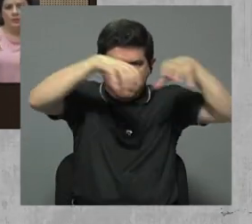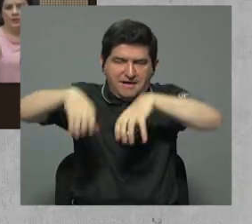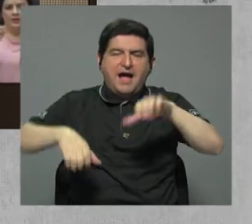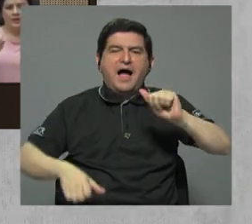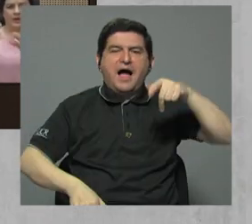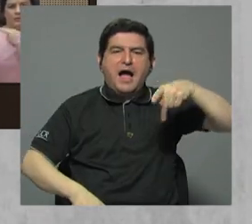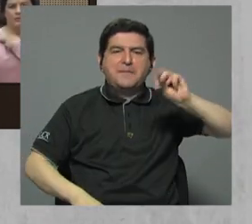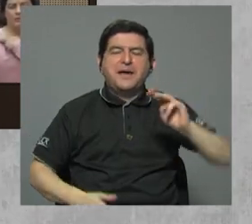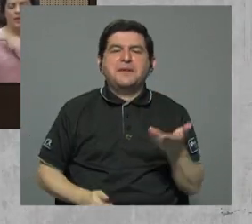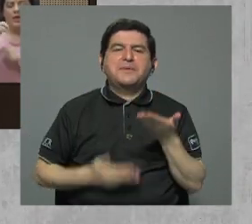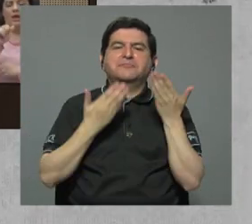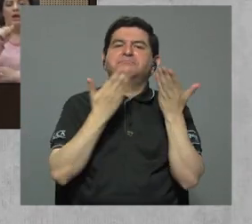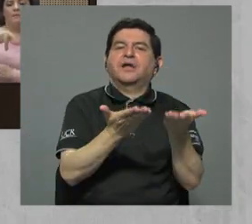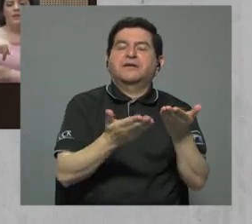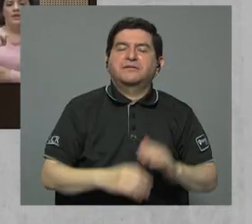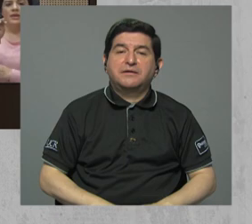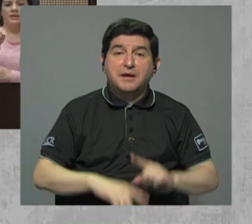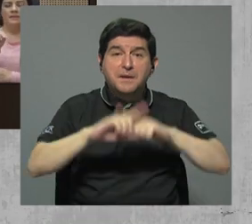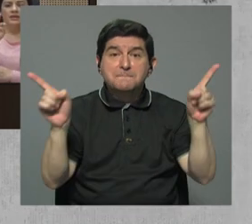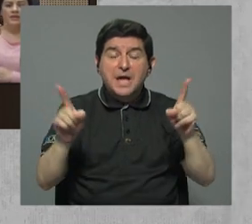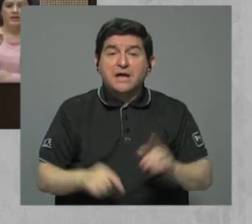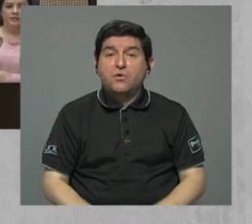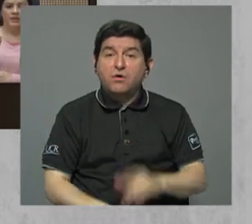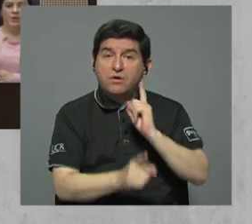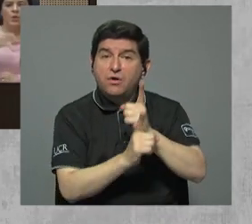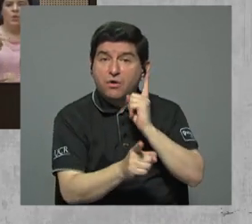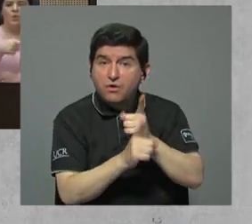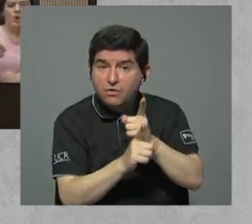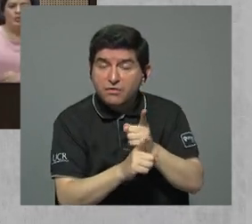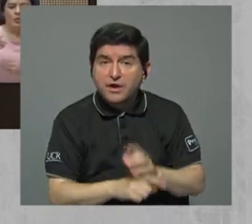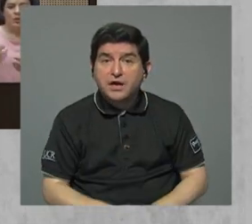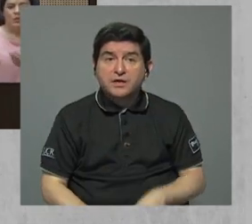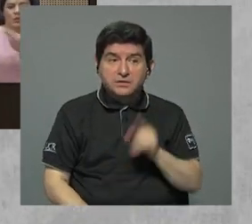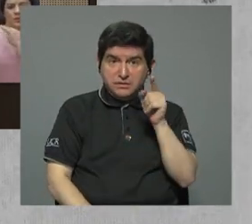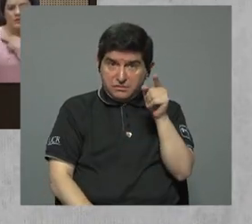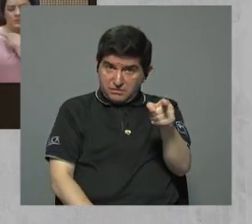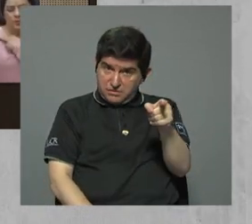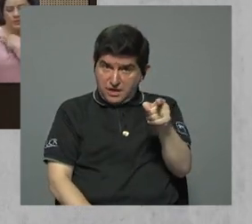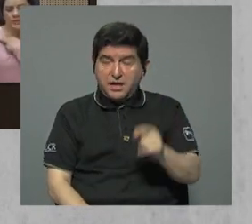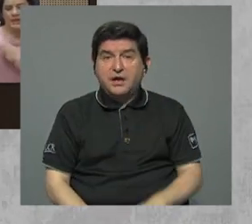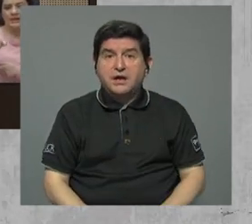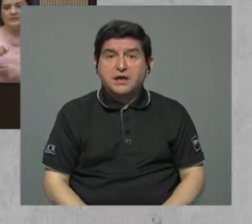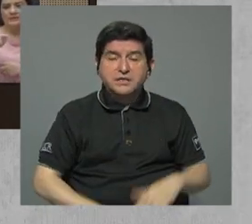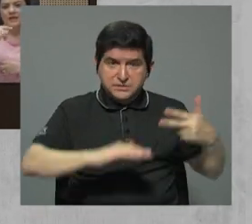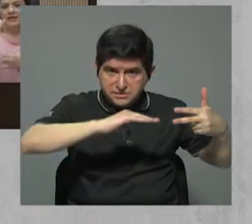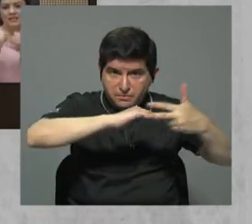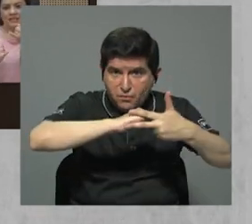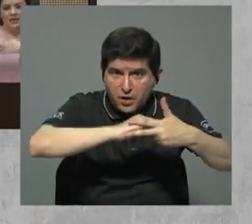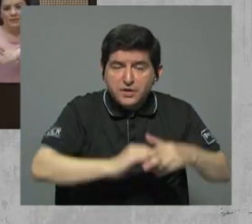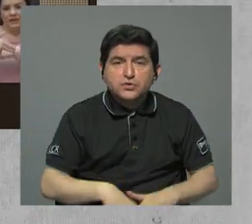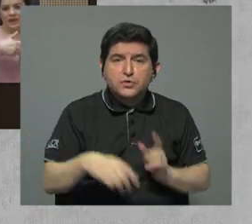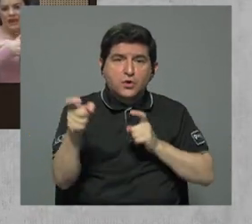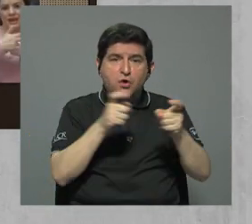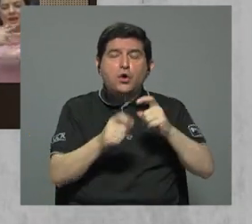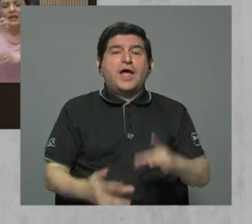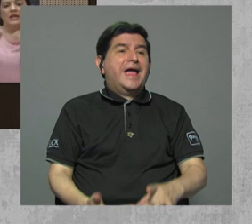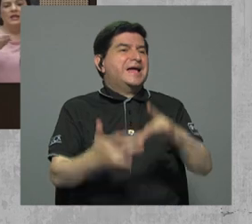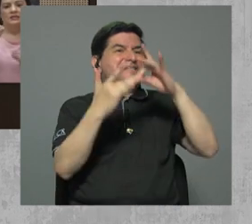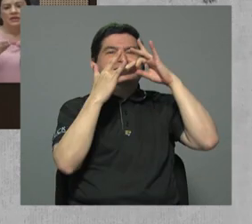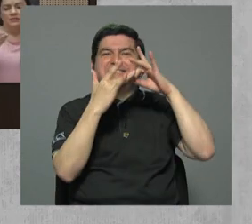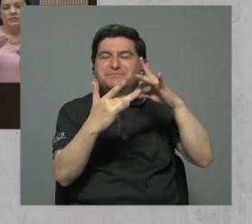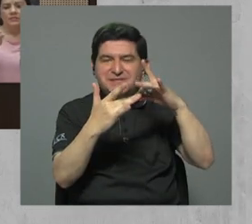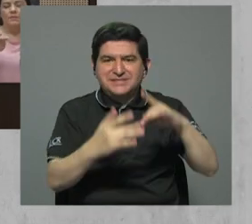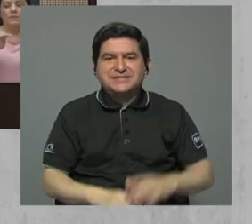APM Terminals, cuando lo que le correspondía a esa terminal era manejar